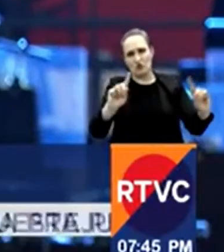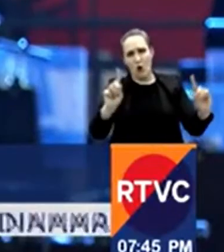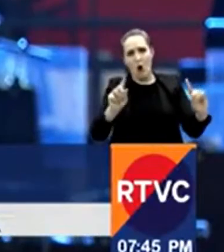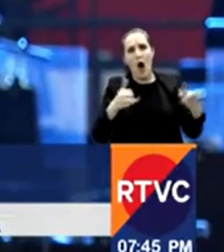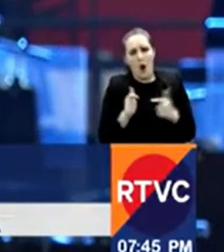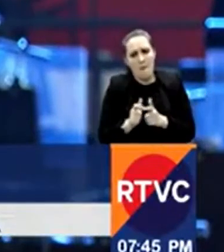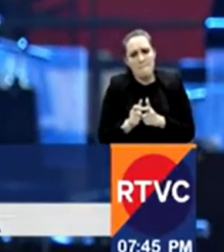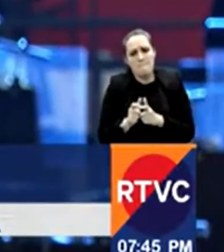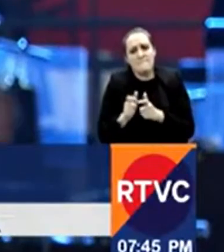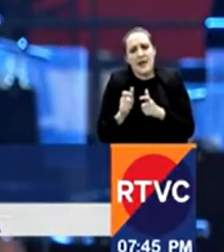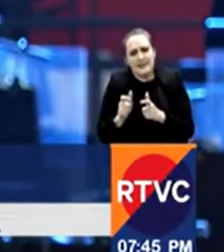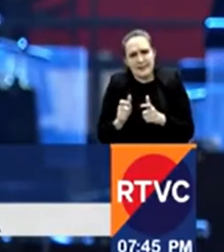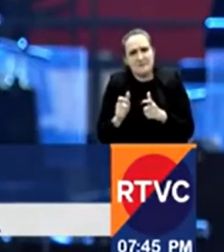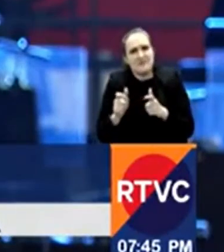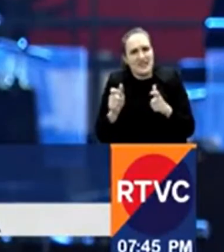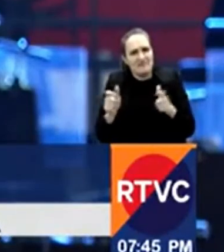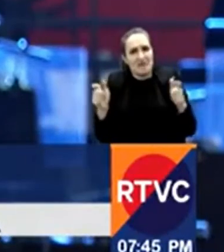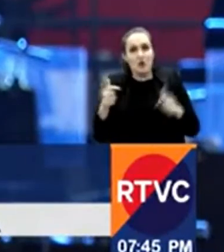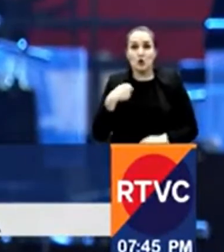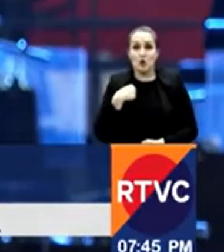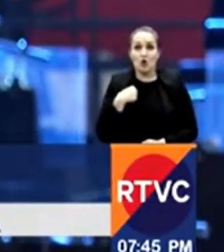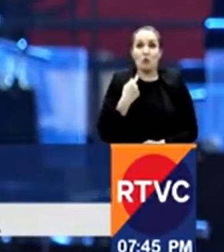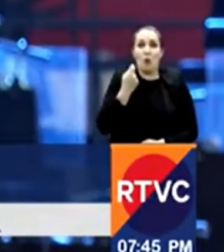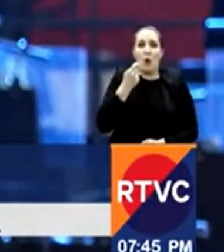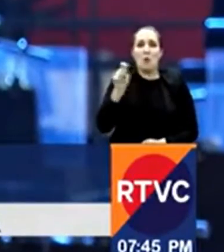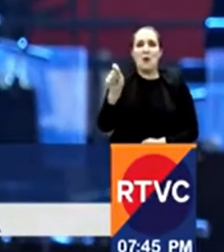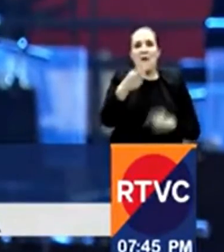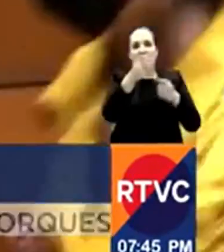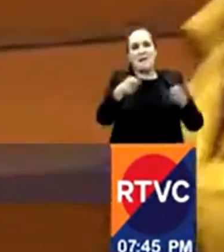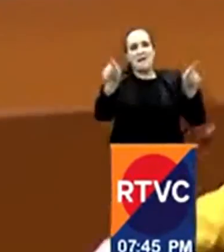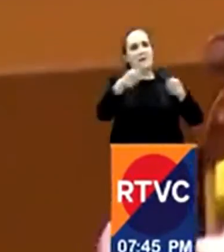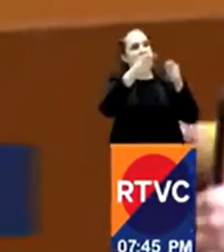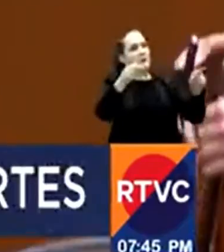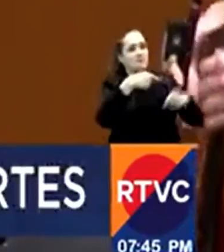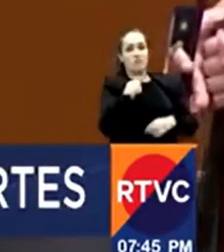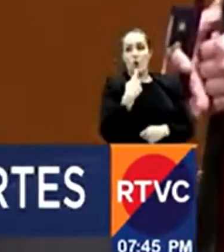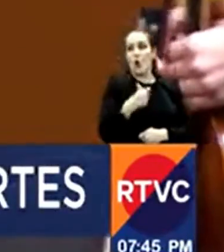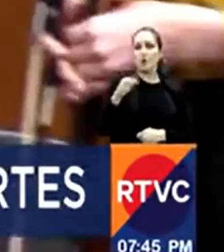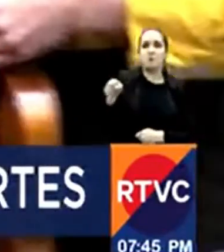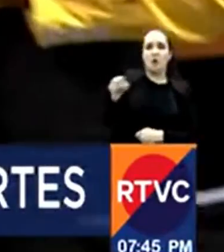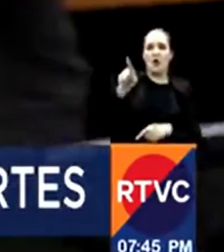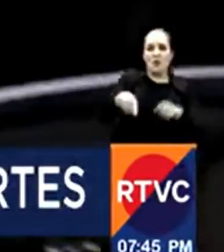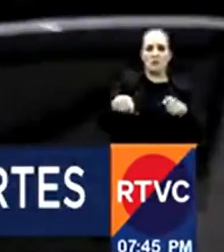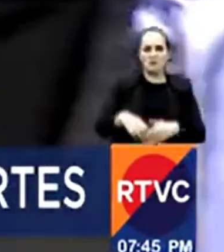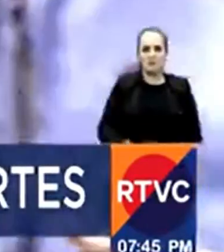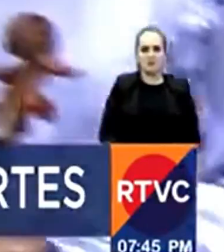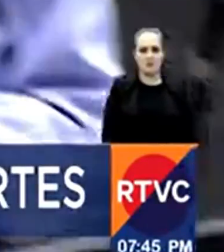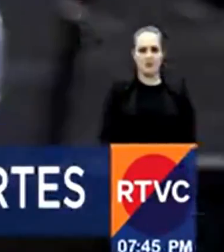hay más directoras, desde las juveniles hasta las profesionales.